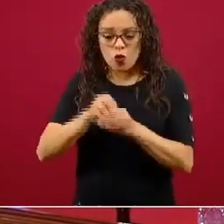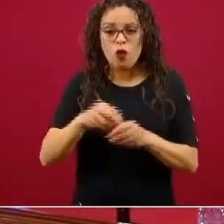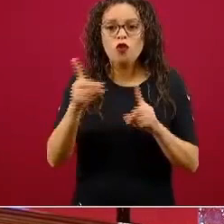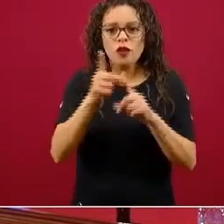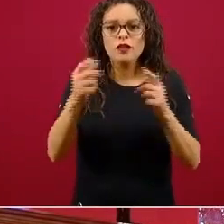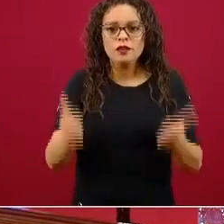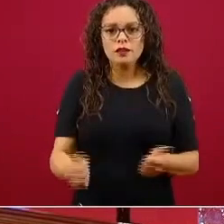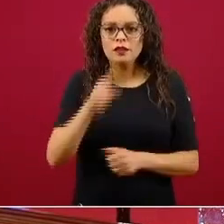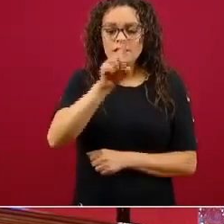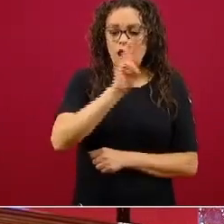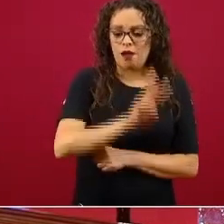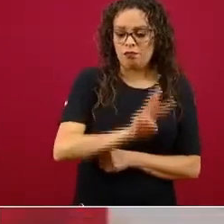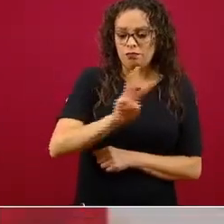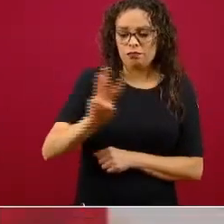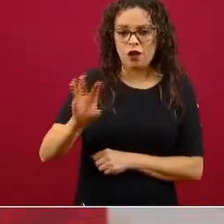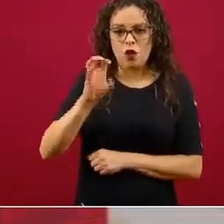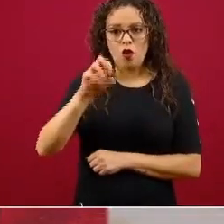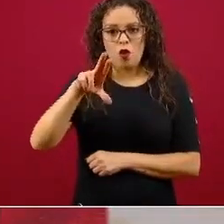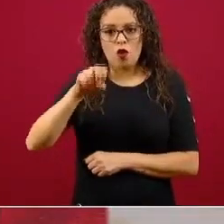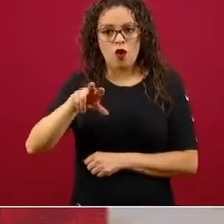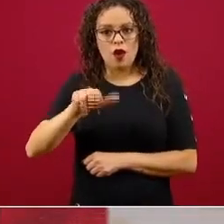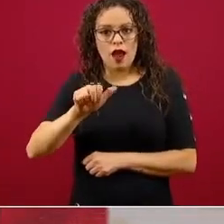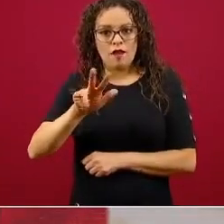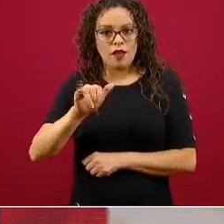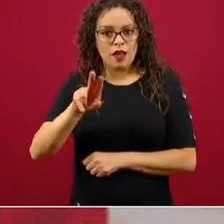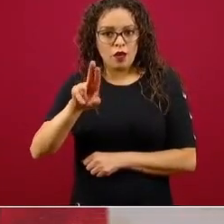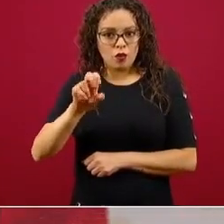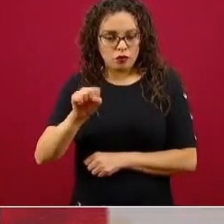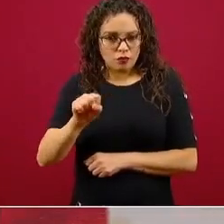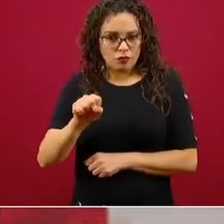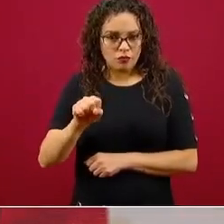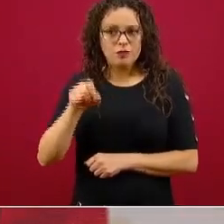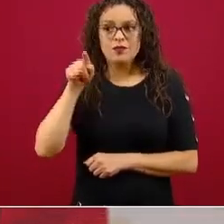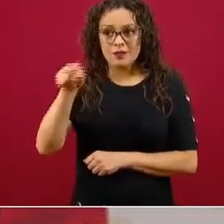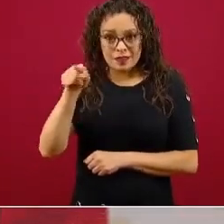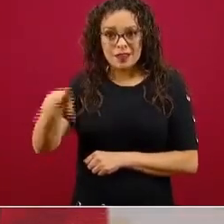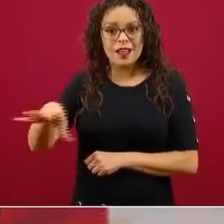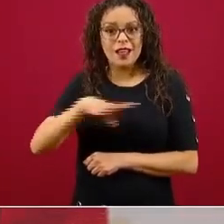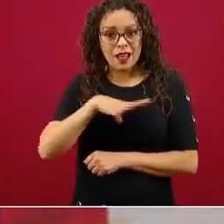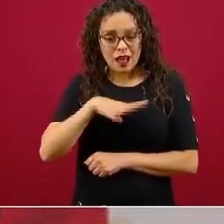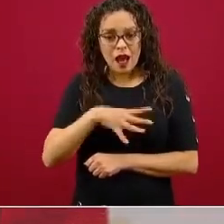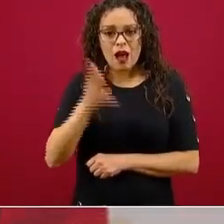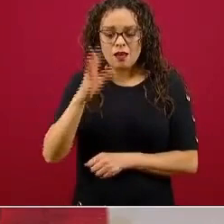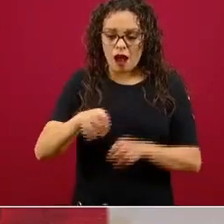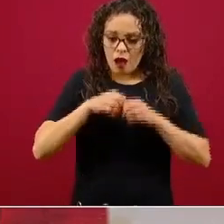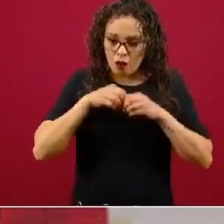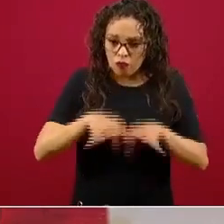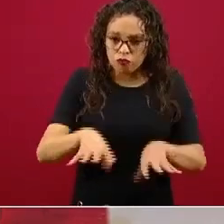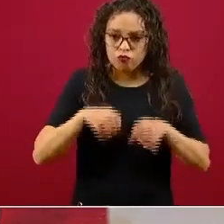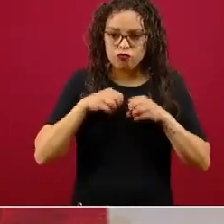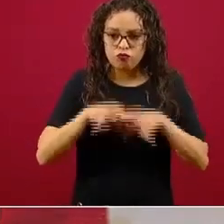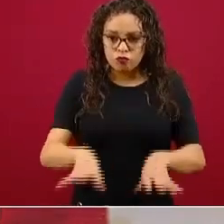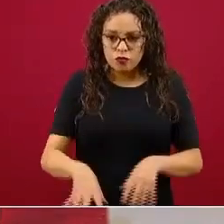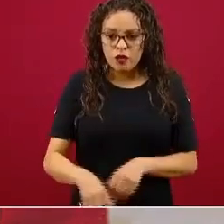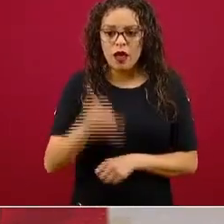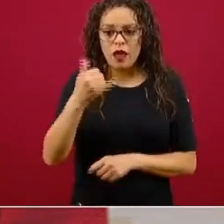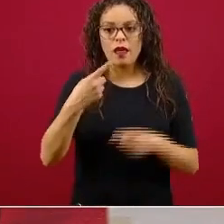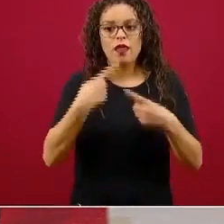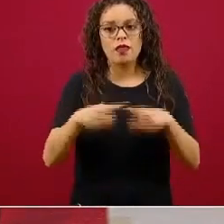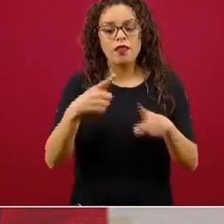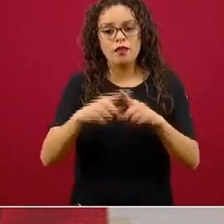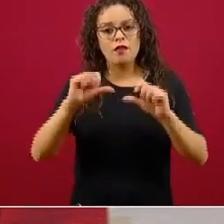coronavirus.gov.mx, pero además los hemos difundido, y las distintas áreas de comunicación social del